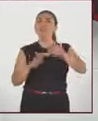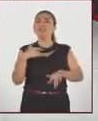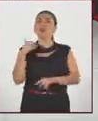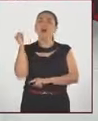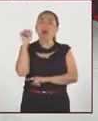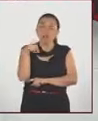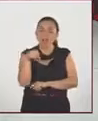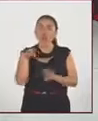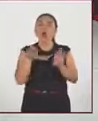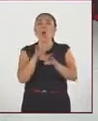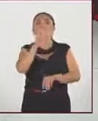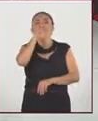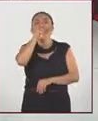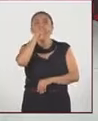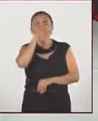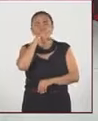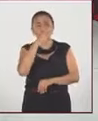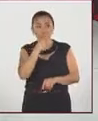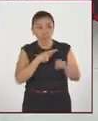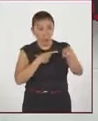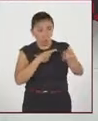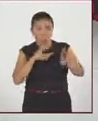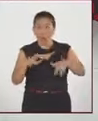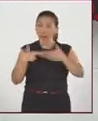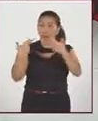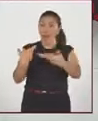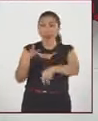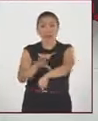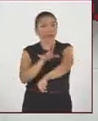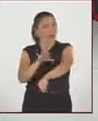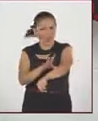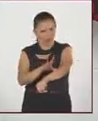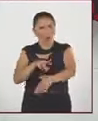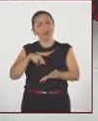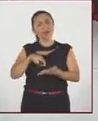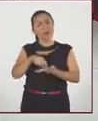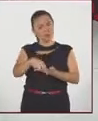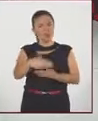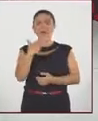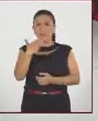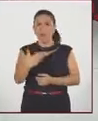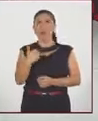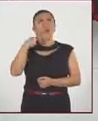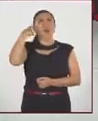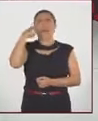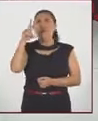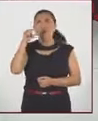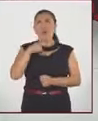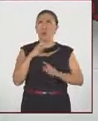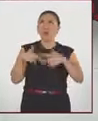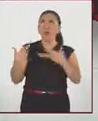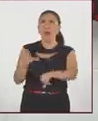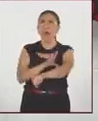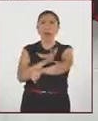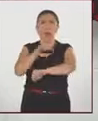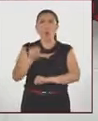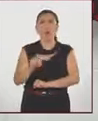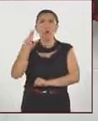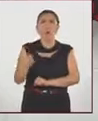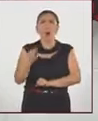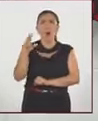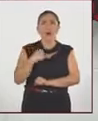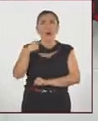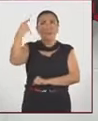como pato, me decía, no estés regalando tu energía, camina derecho. Y yo, no voy a regalar mi energía, no voy a regalar mi energía, no voy a regalar